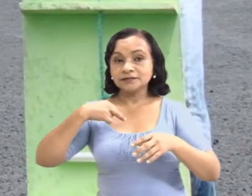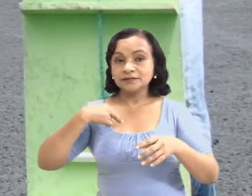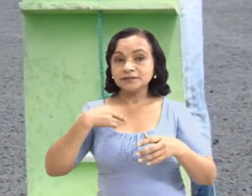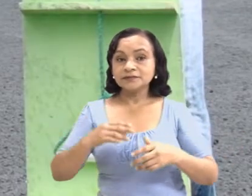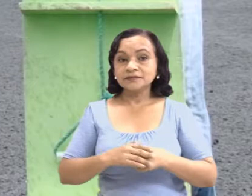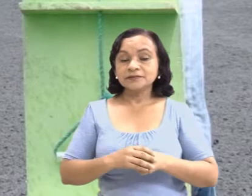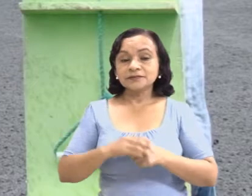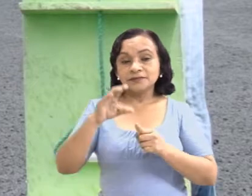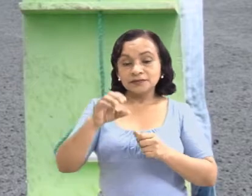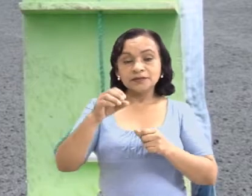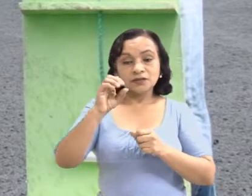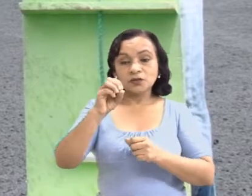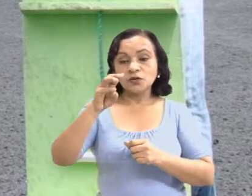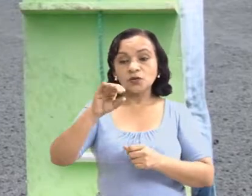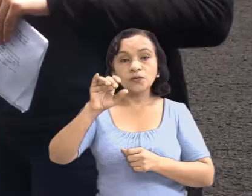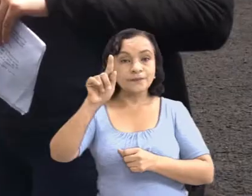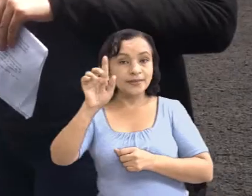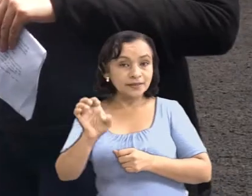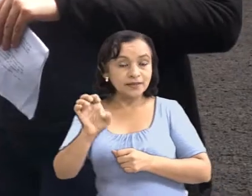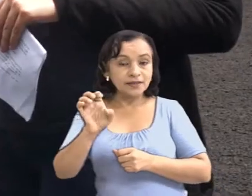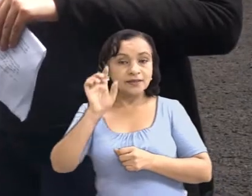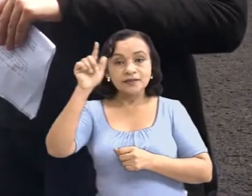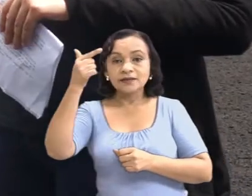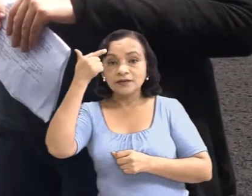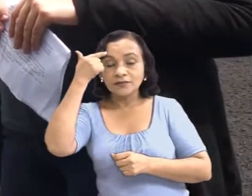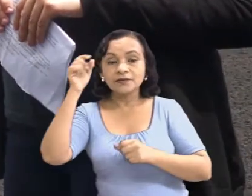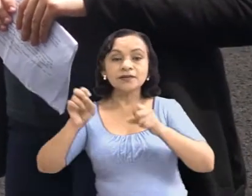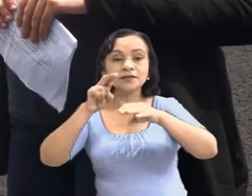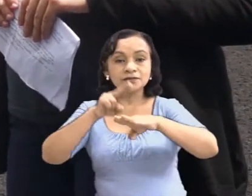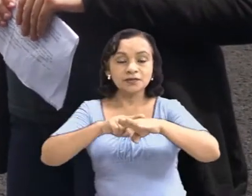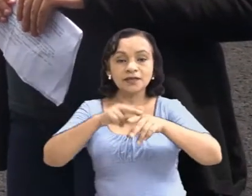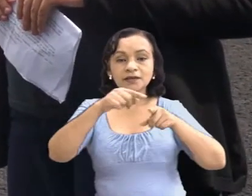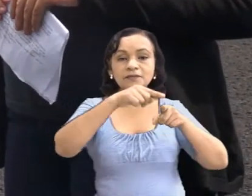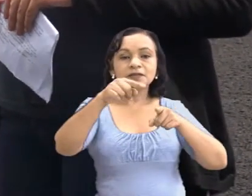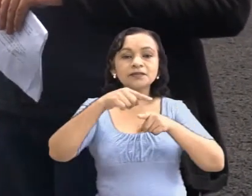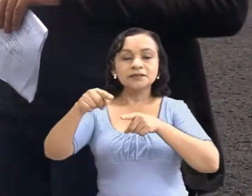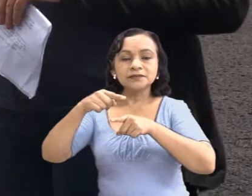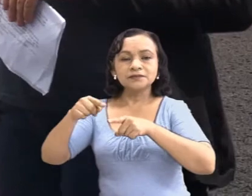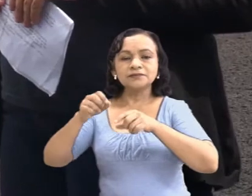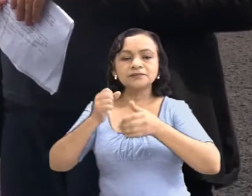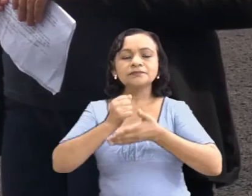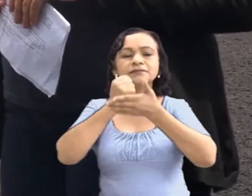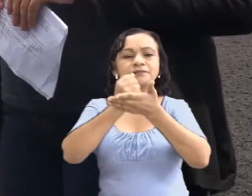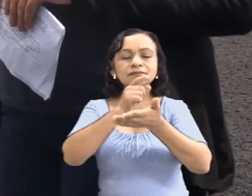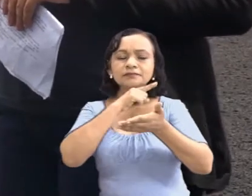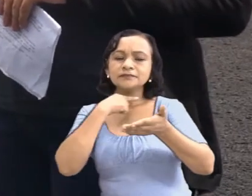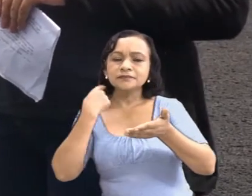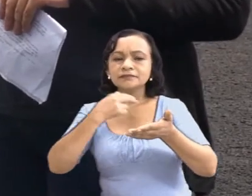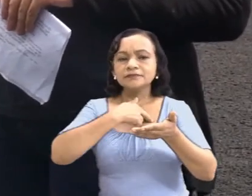a través del Comité Municipal de Prevención o a través del gobierno nacional y local, que les permita